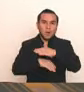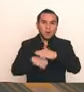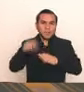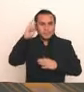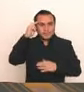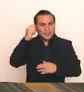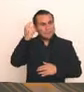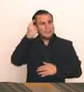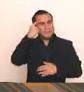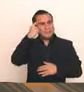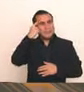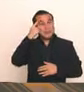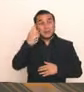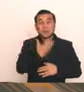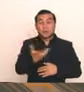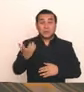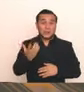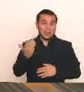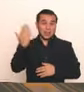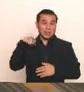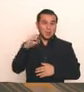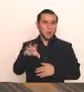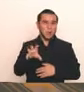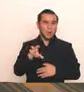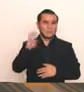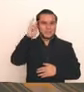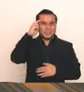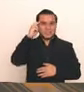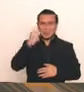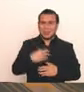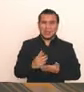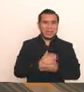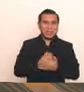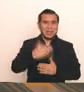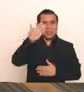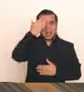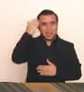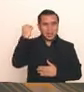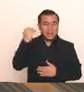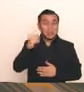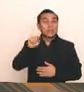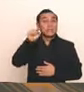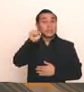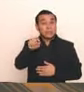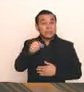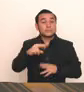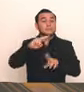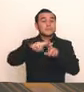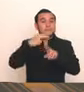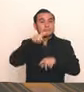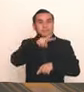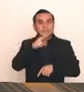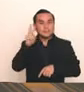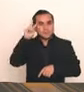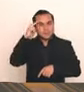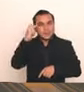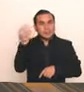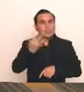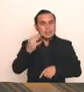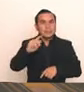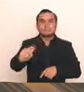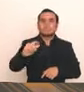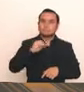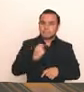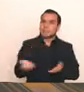todo lo que pudiéramos hacer con todo el dinero rodado y no creen que seamos olvidados que tienen que devolver lo robado te lo esperas y se han unido sin tanto miedo